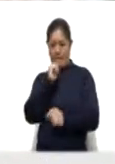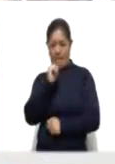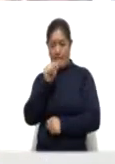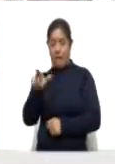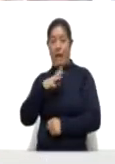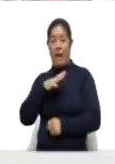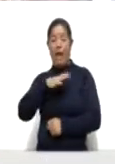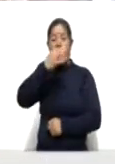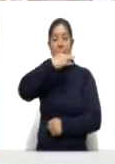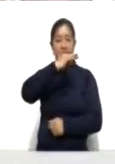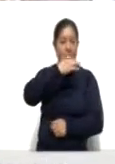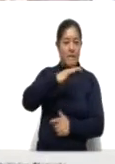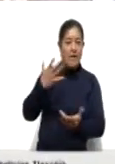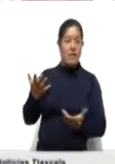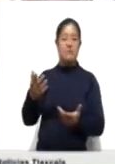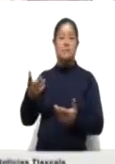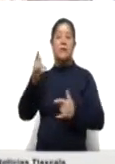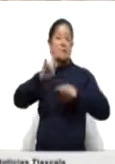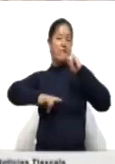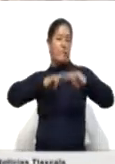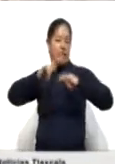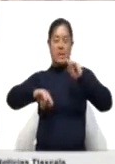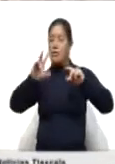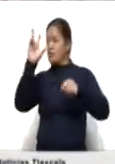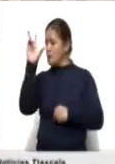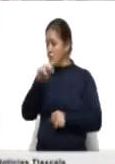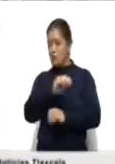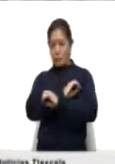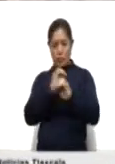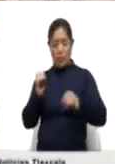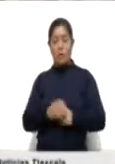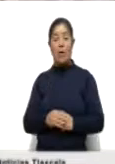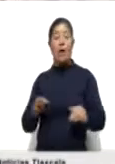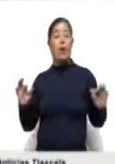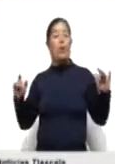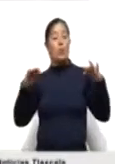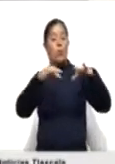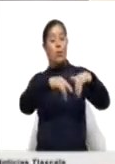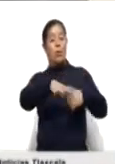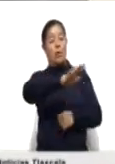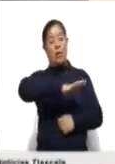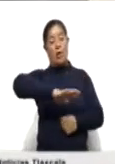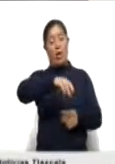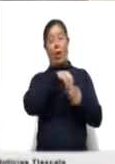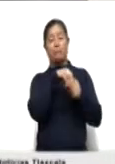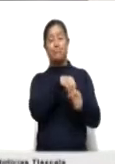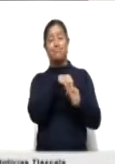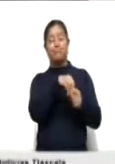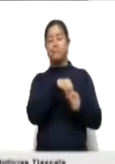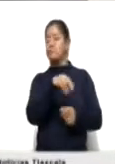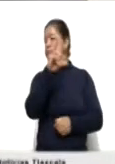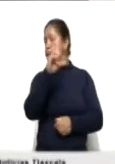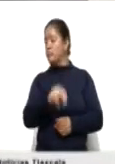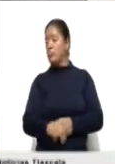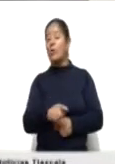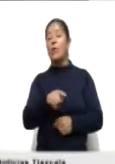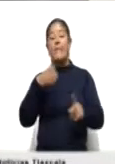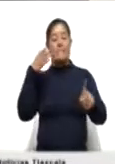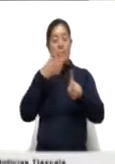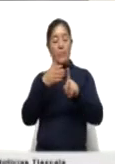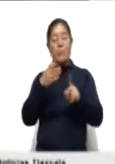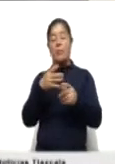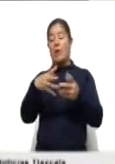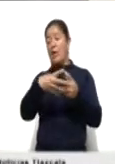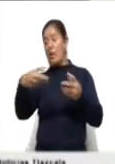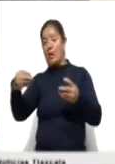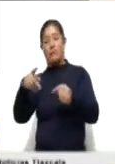eventos como fiestas patronales y ferias y no acudir a lugares concurridos. La finalidad es cortar cadenas de transmisión, evitar